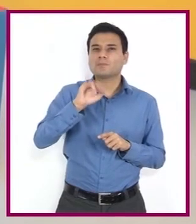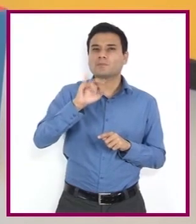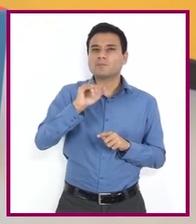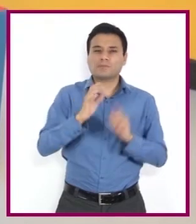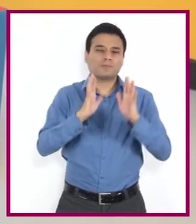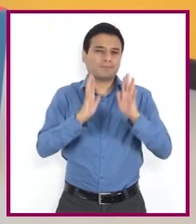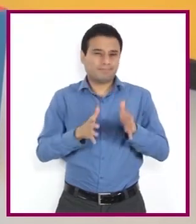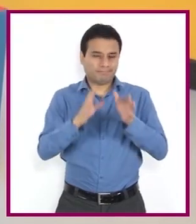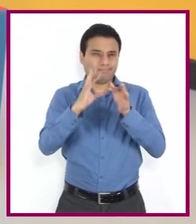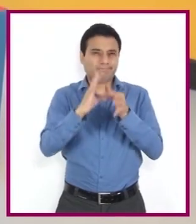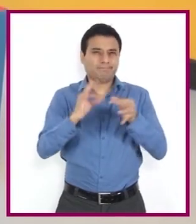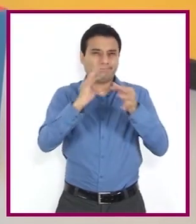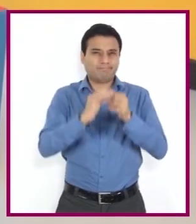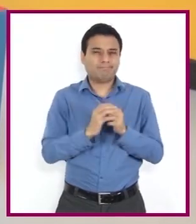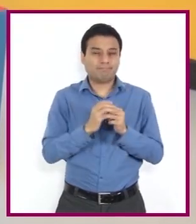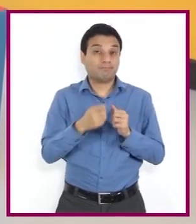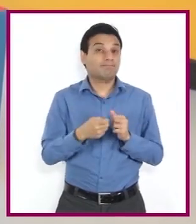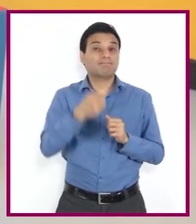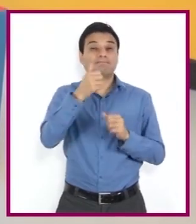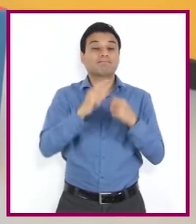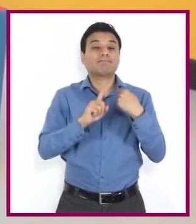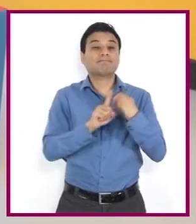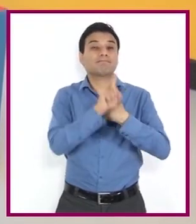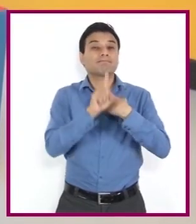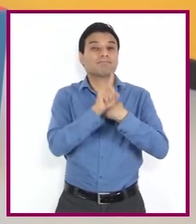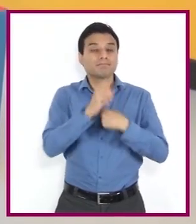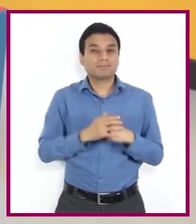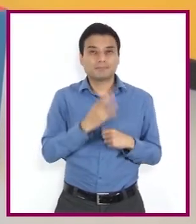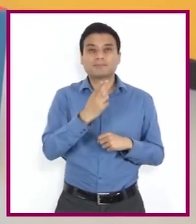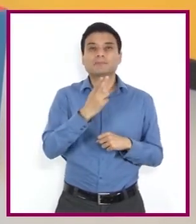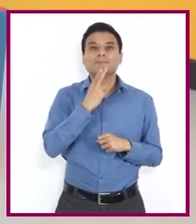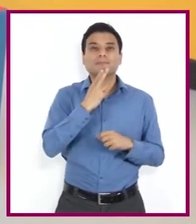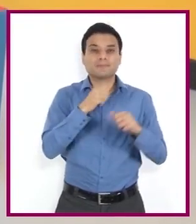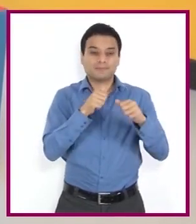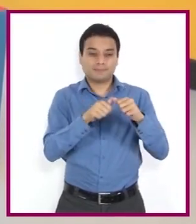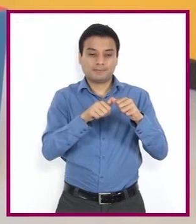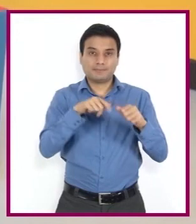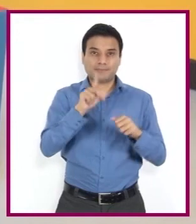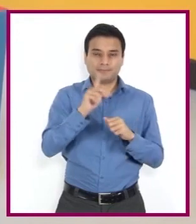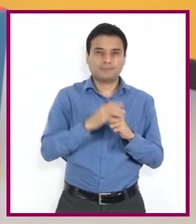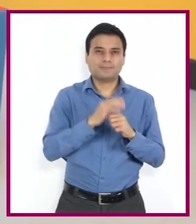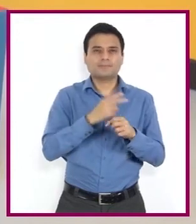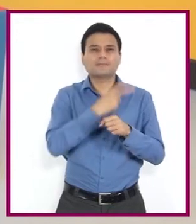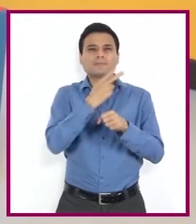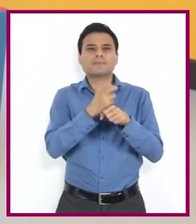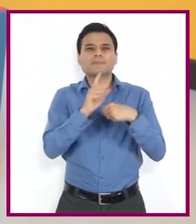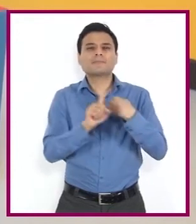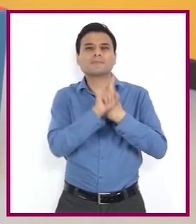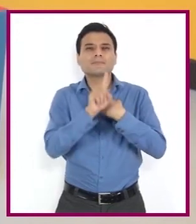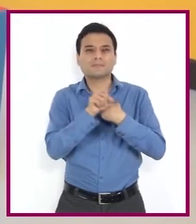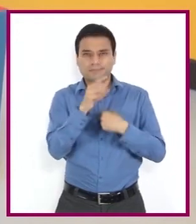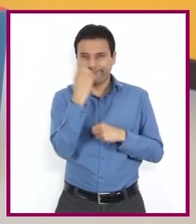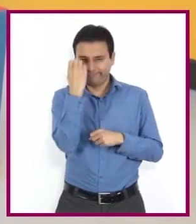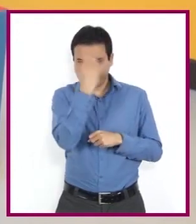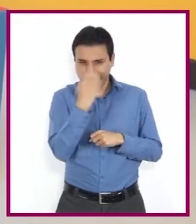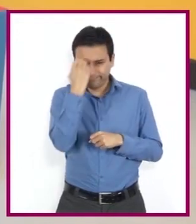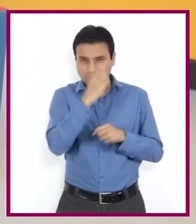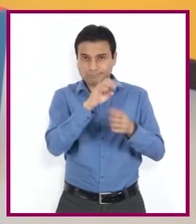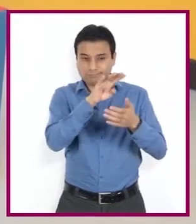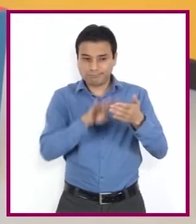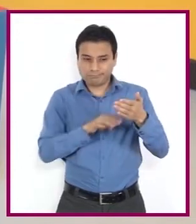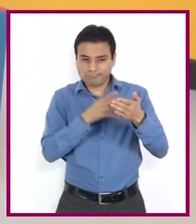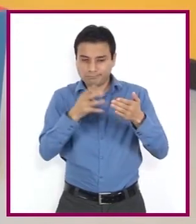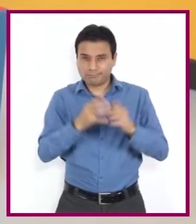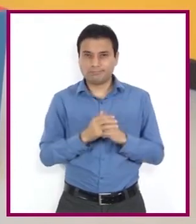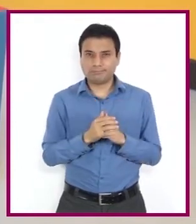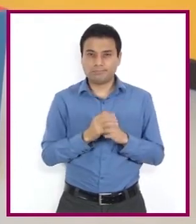primero, usando la constante de proporcionalidad K. El segundo, a través del análisis de una gráfica de proporcionalidad